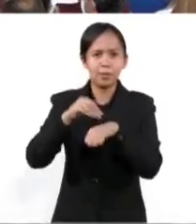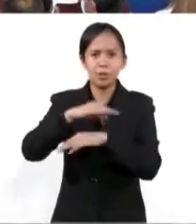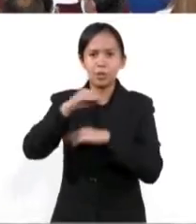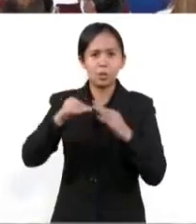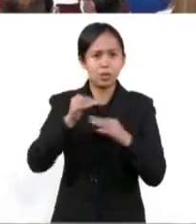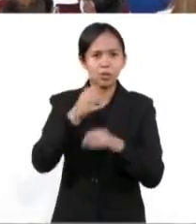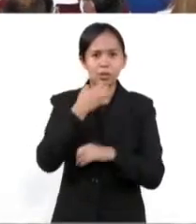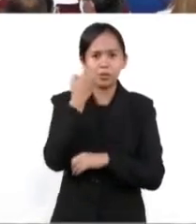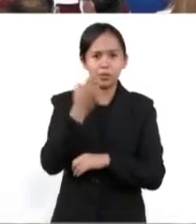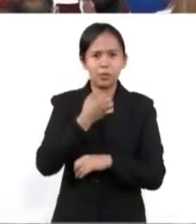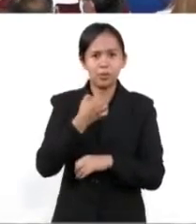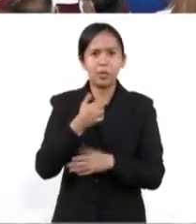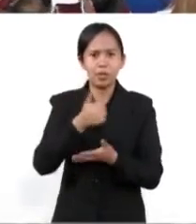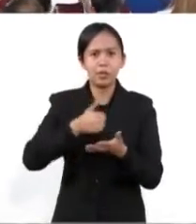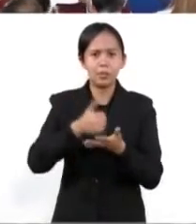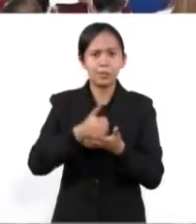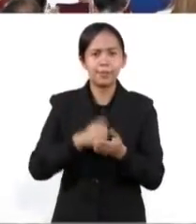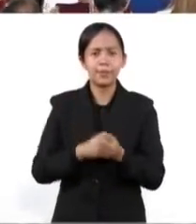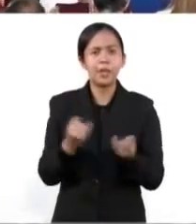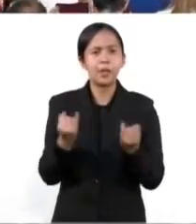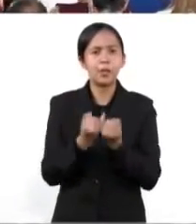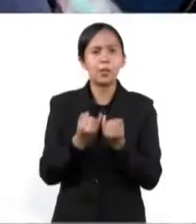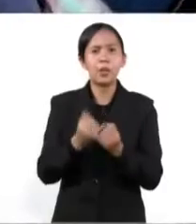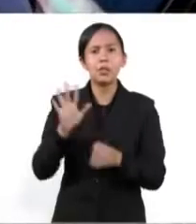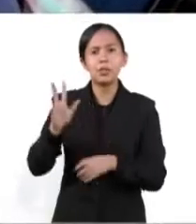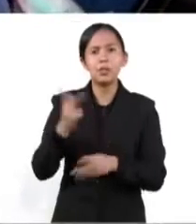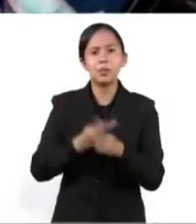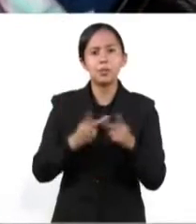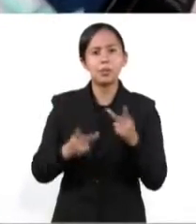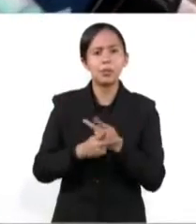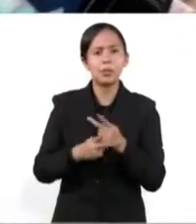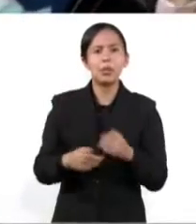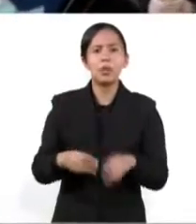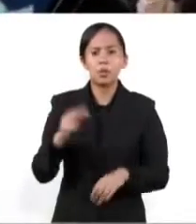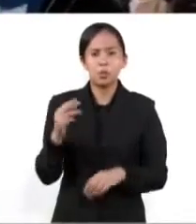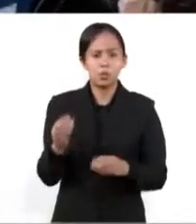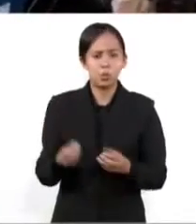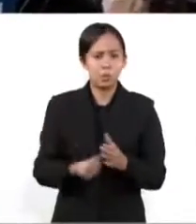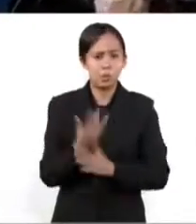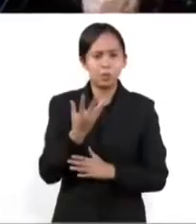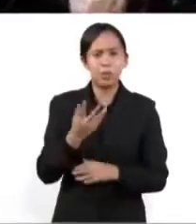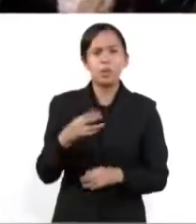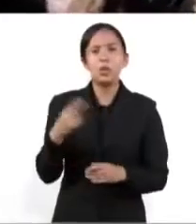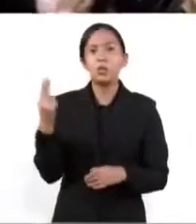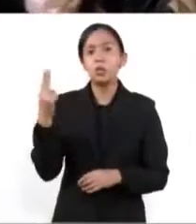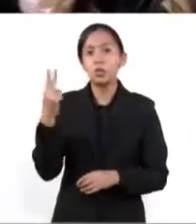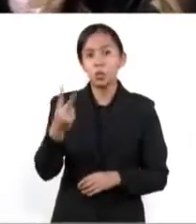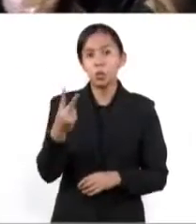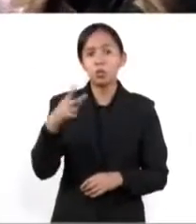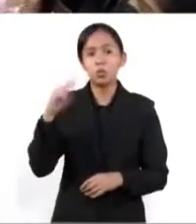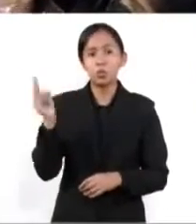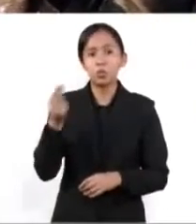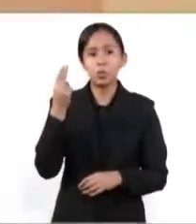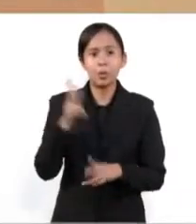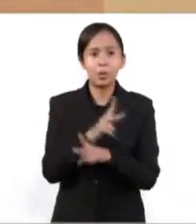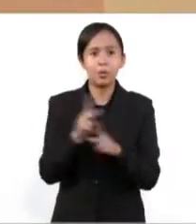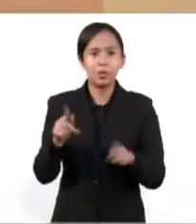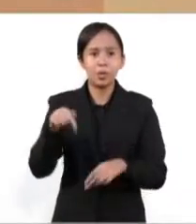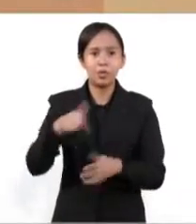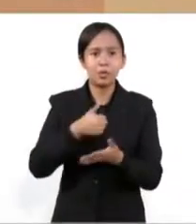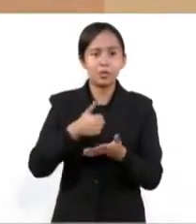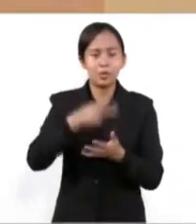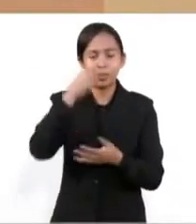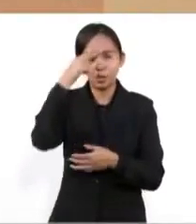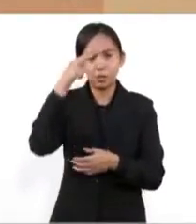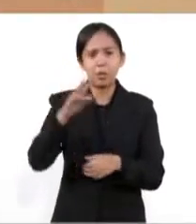de la ciudad. Y además, 5 preparatorias más y además las 2 universidades públicas en la Ciudad de México.